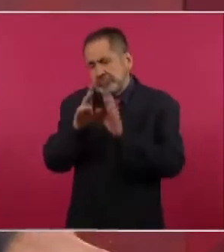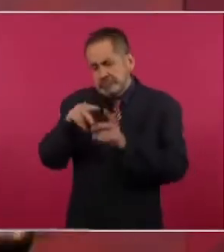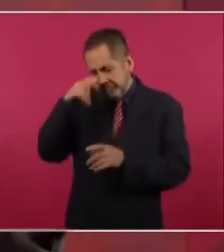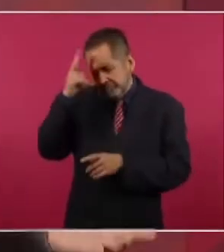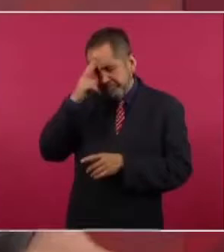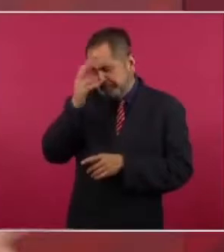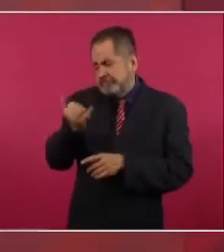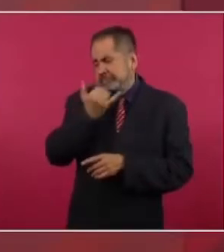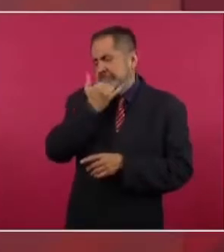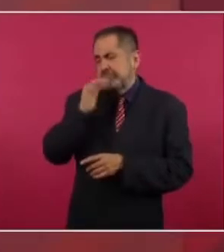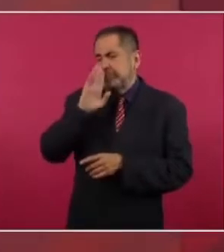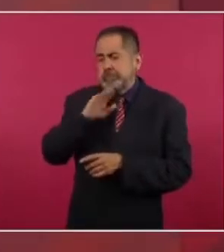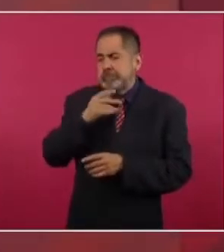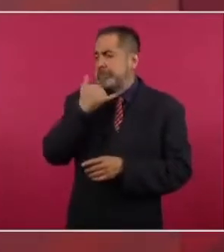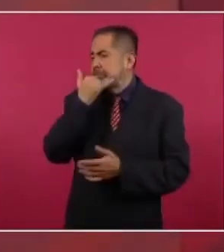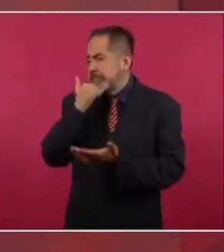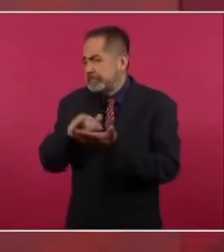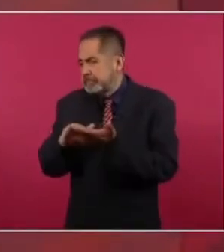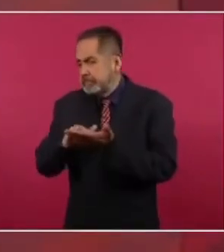así era,